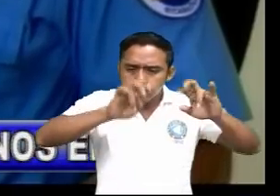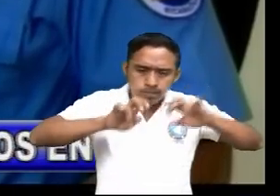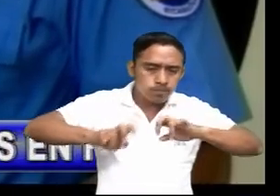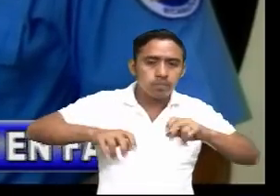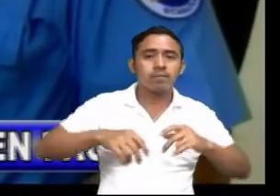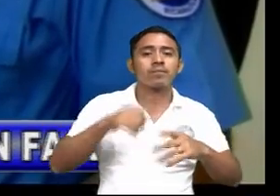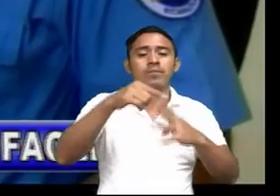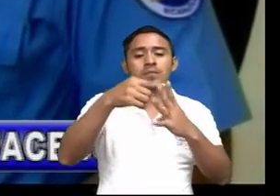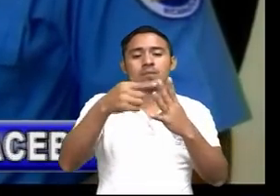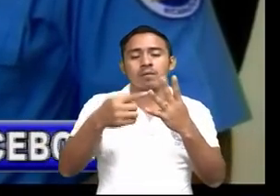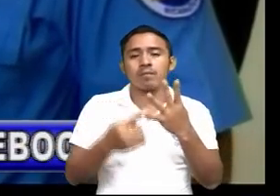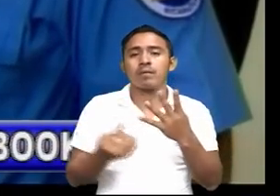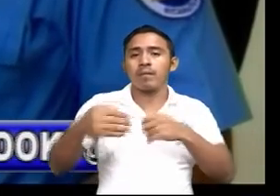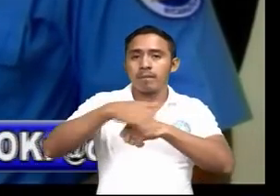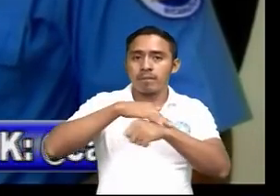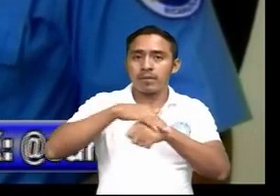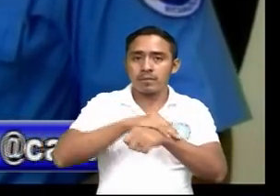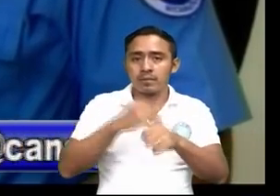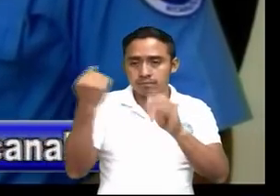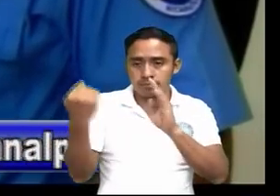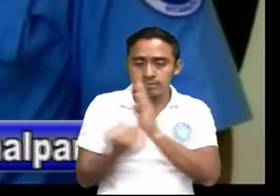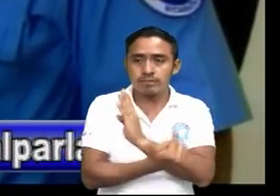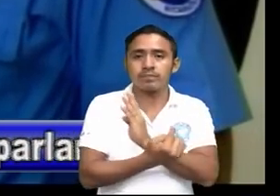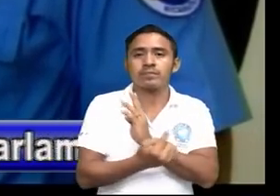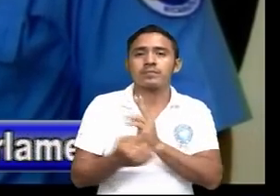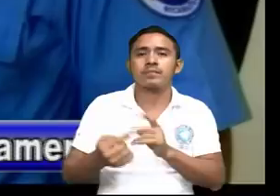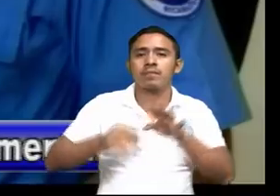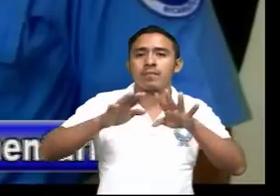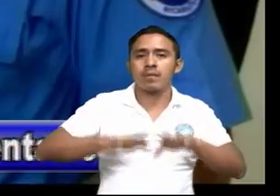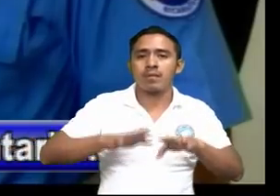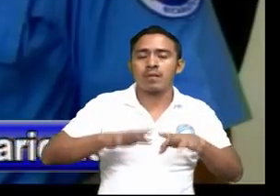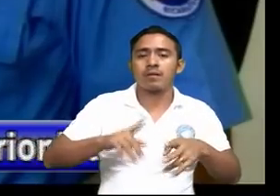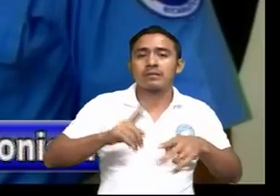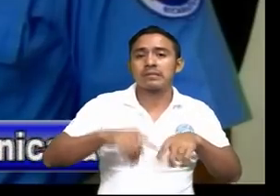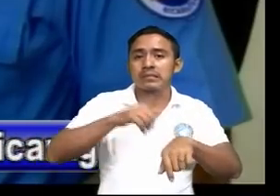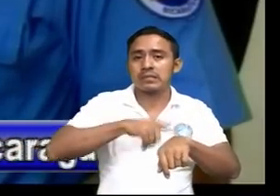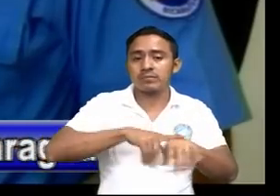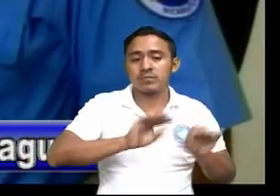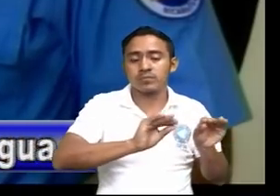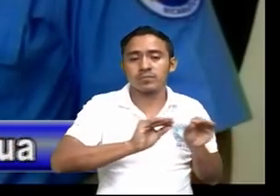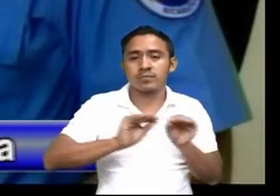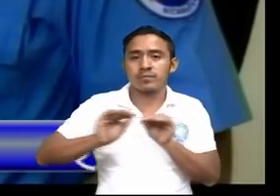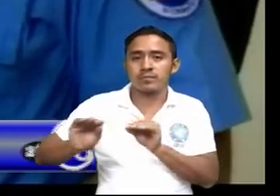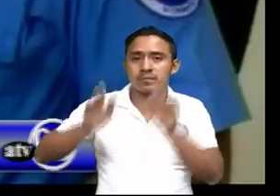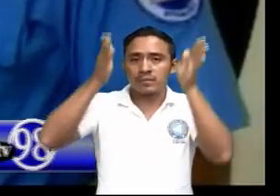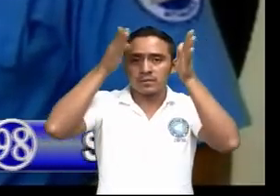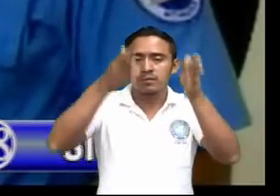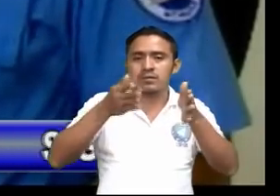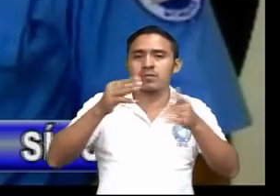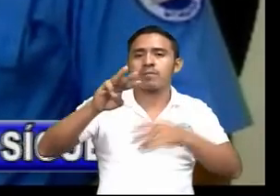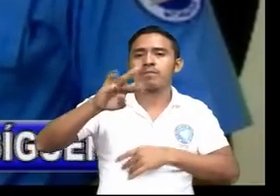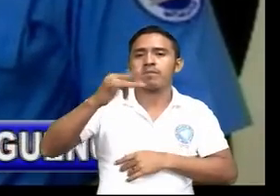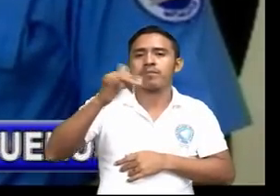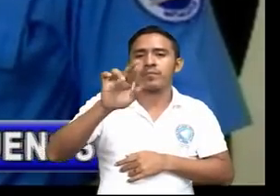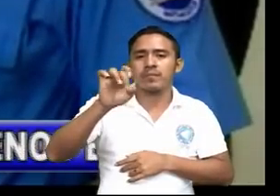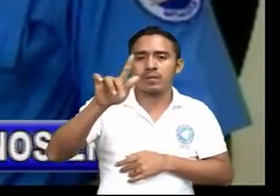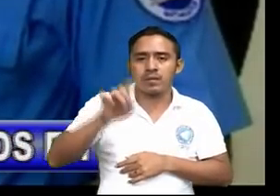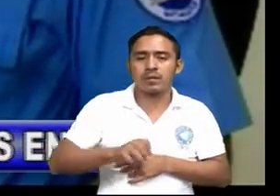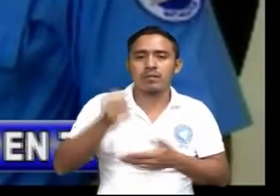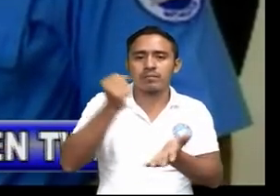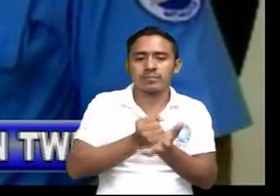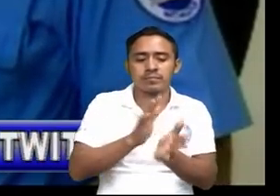sujetos mostraron permisos de ingreso y permanencia transitoria para atención de migrantes, emitidos